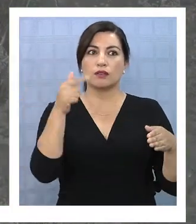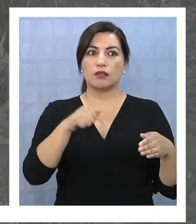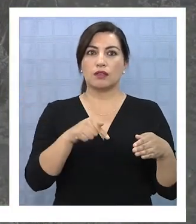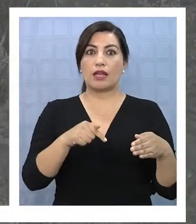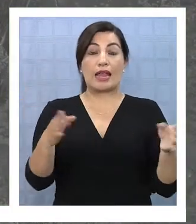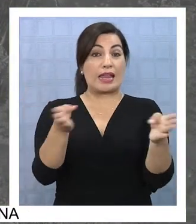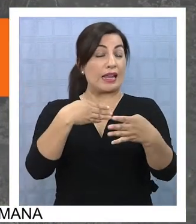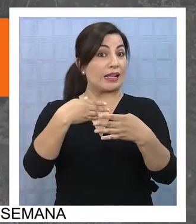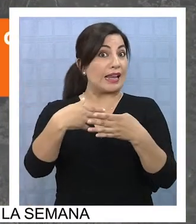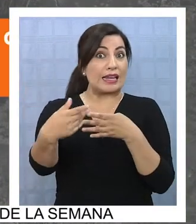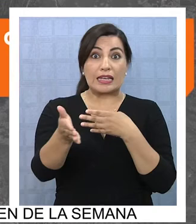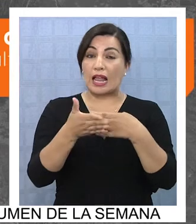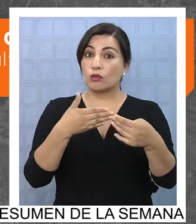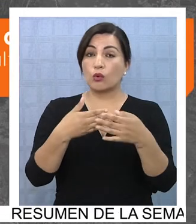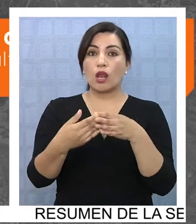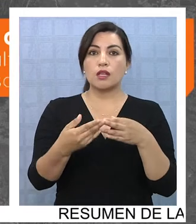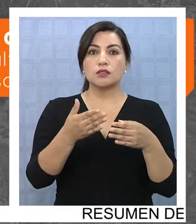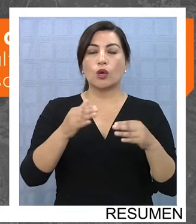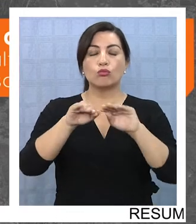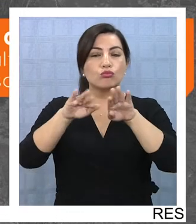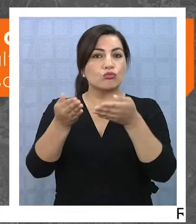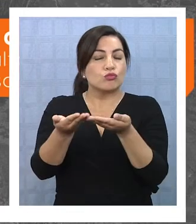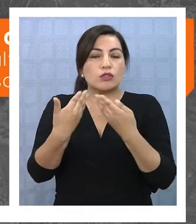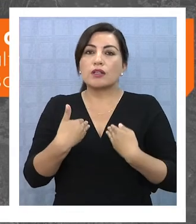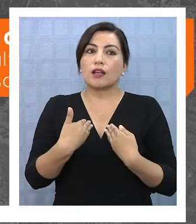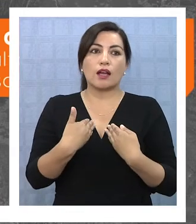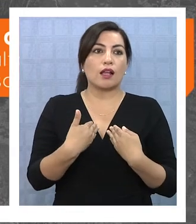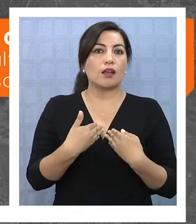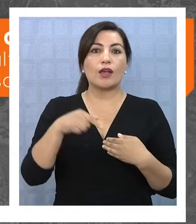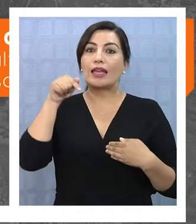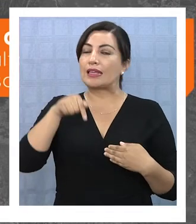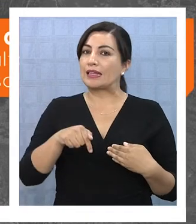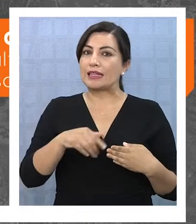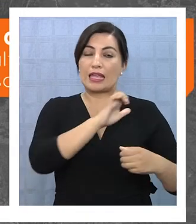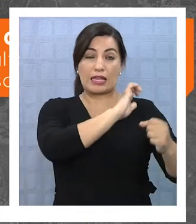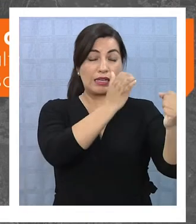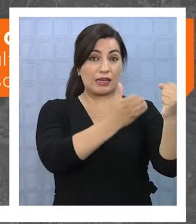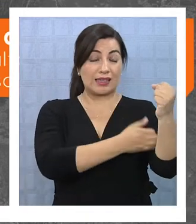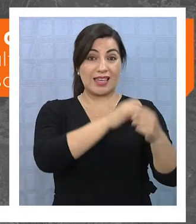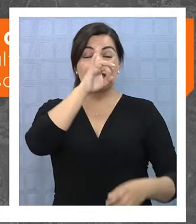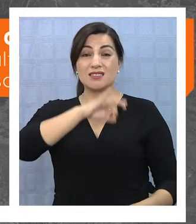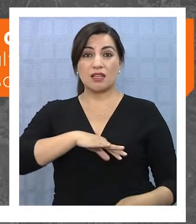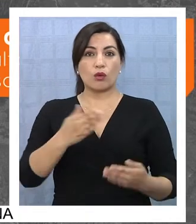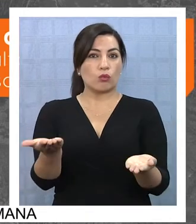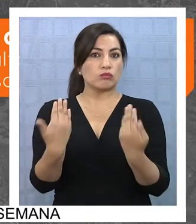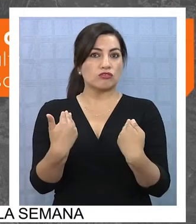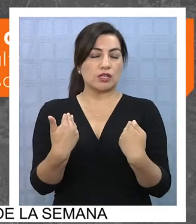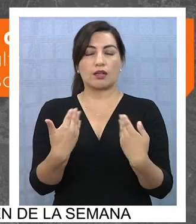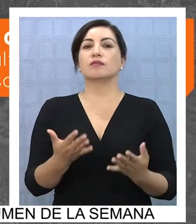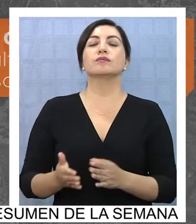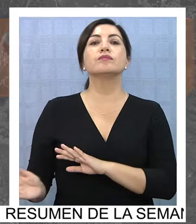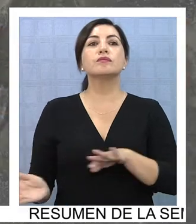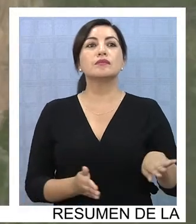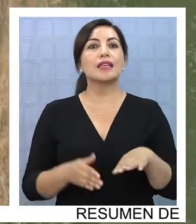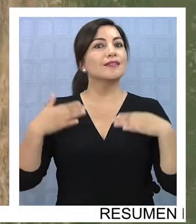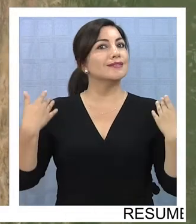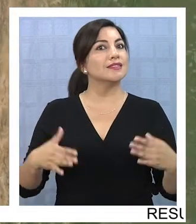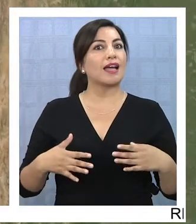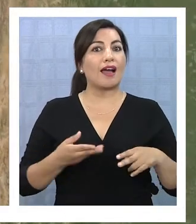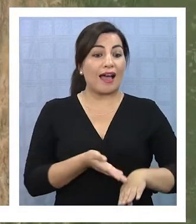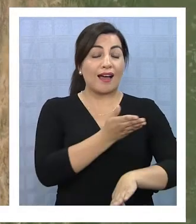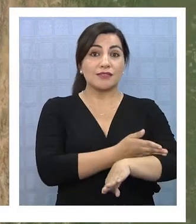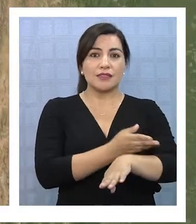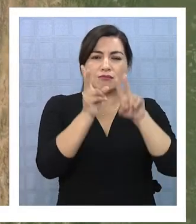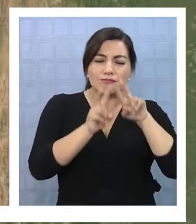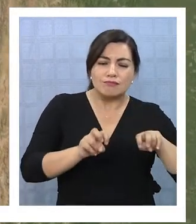tremendo regalo a la naturaleza que yo creo que va a ser un cambio profundo en la matriz energética chilena. Ya aprobado el estudio de impacto ambiental,